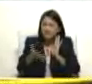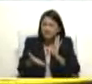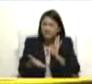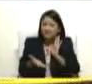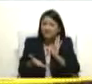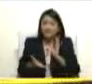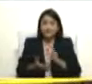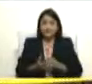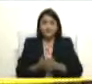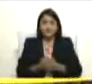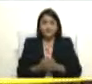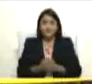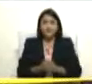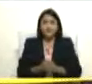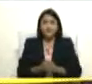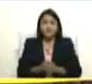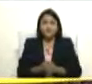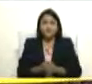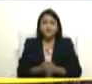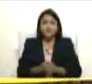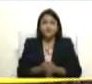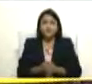para cambiar una coma, Ilenia,